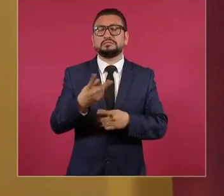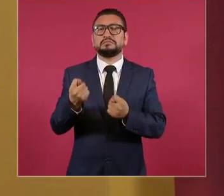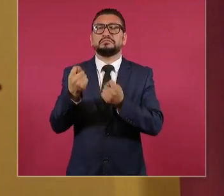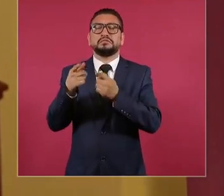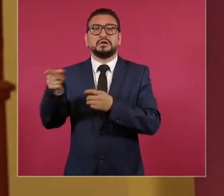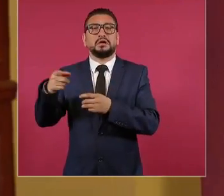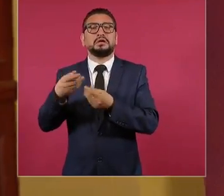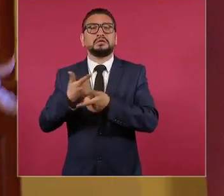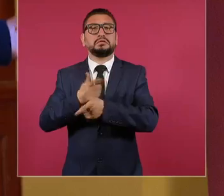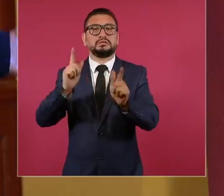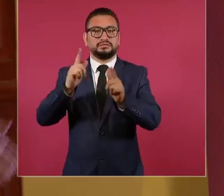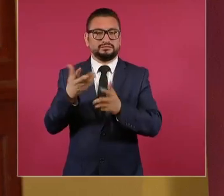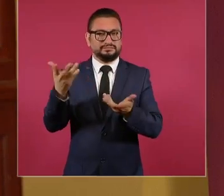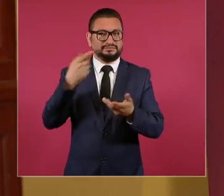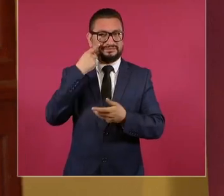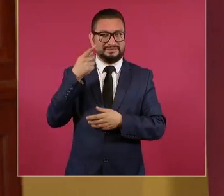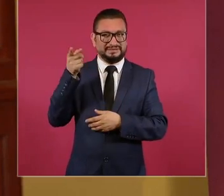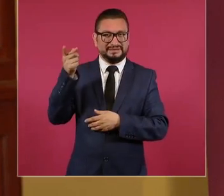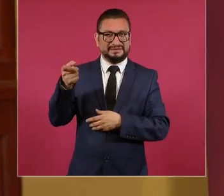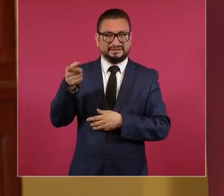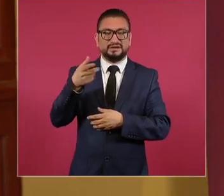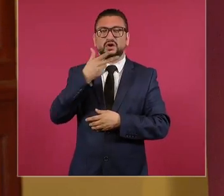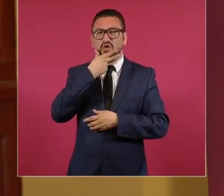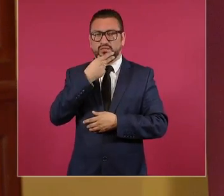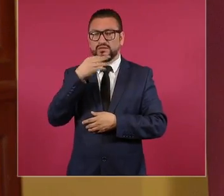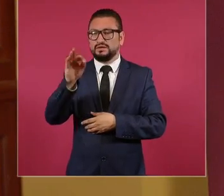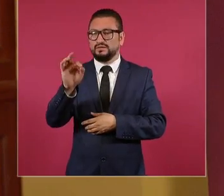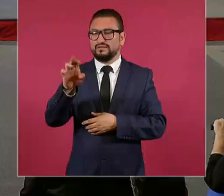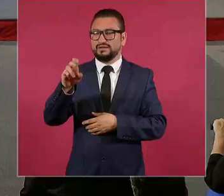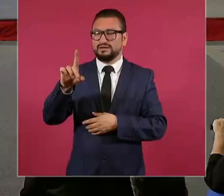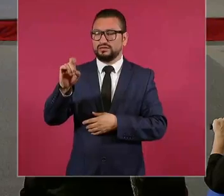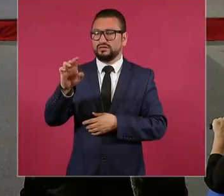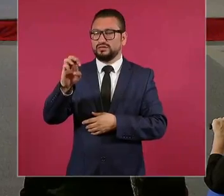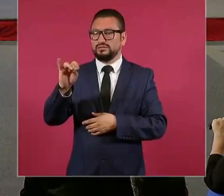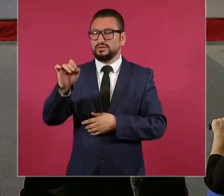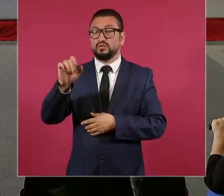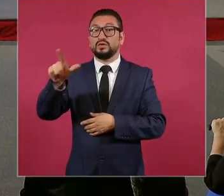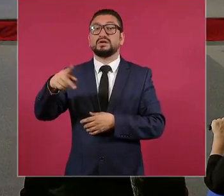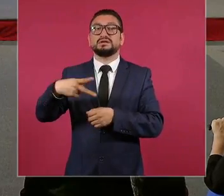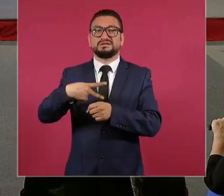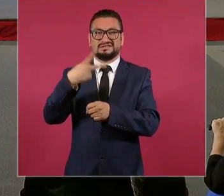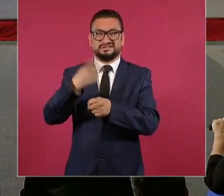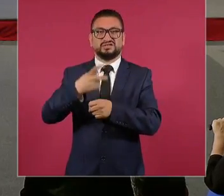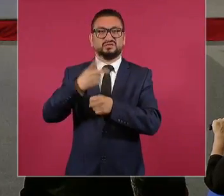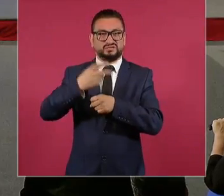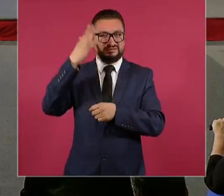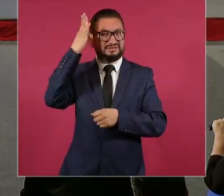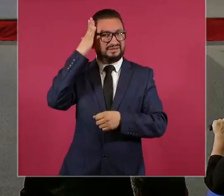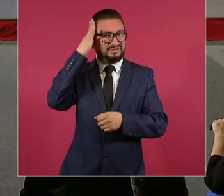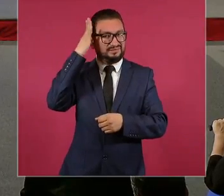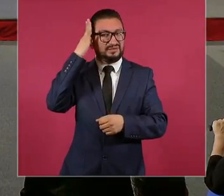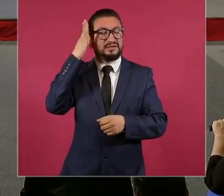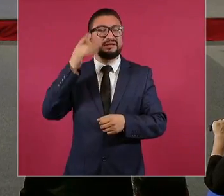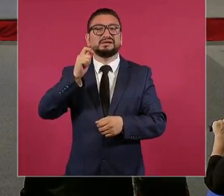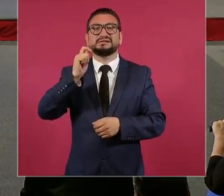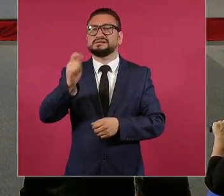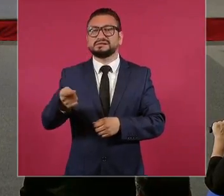hay que decir que este señor Fernando Emanuel es el segundo al mando del